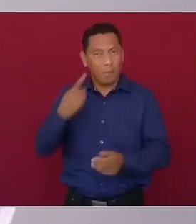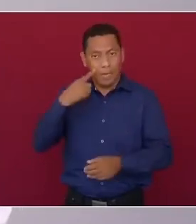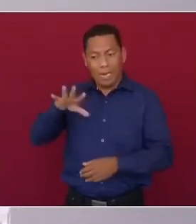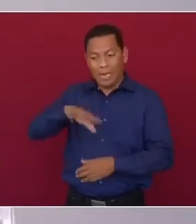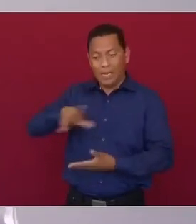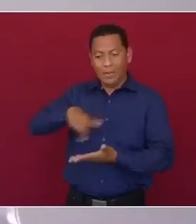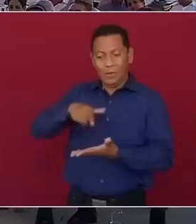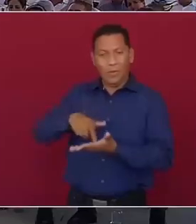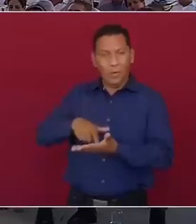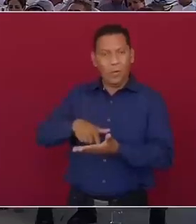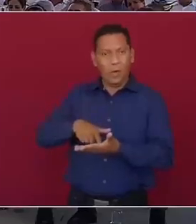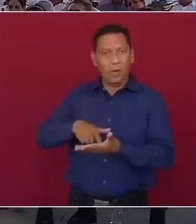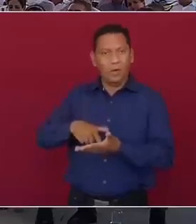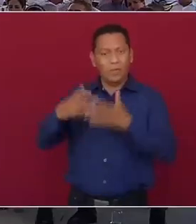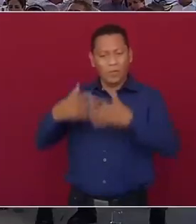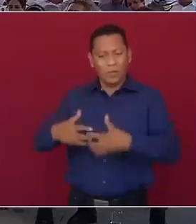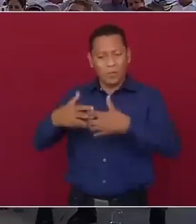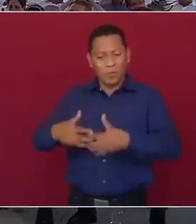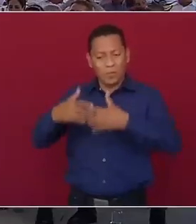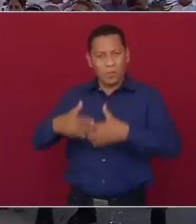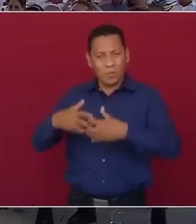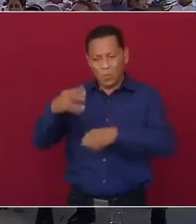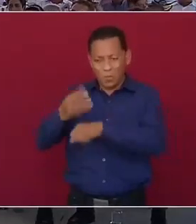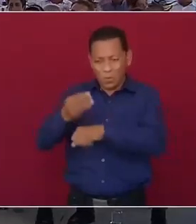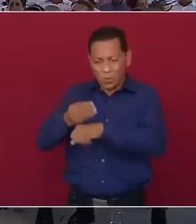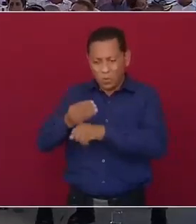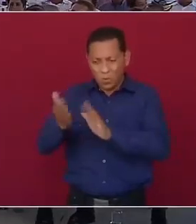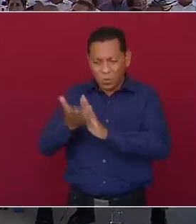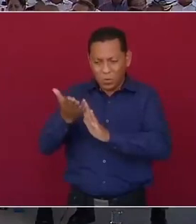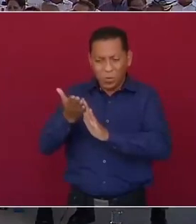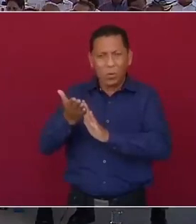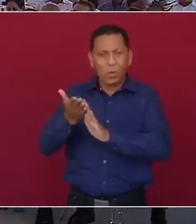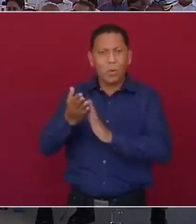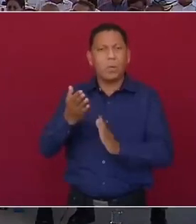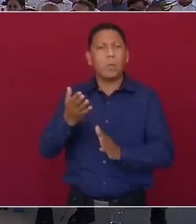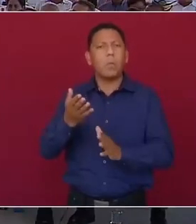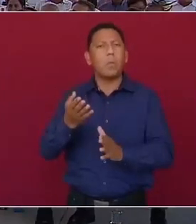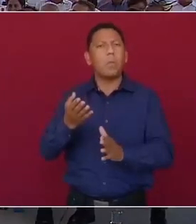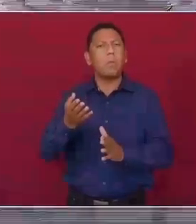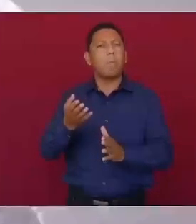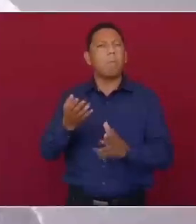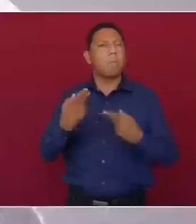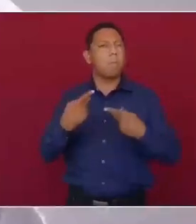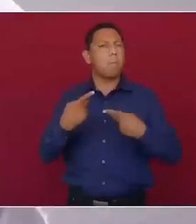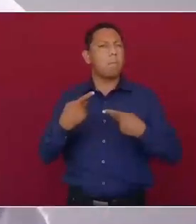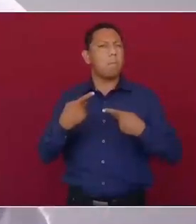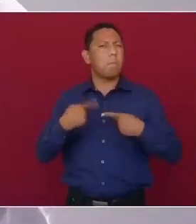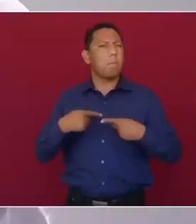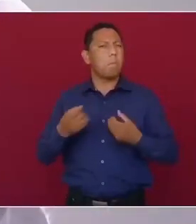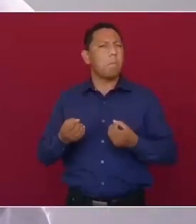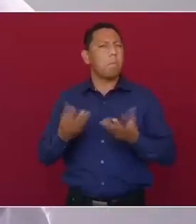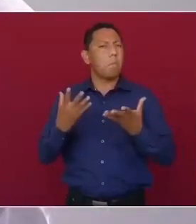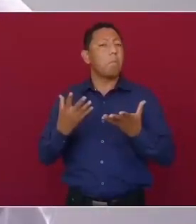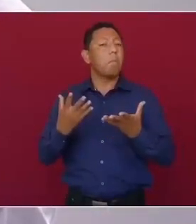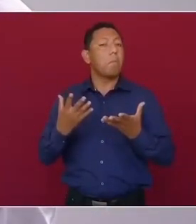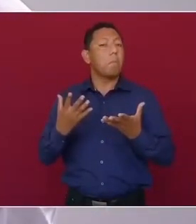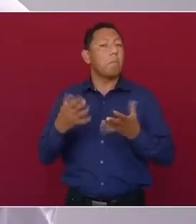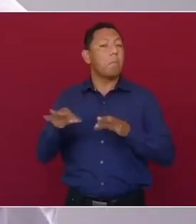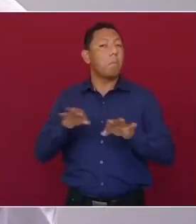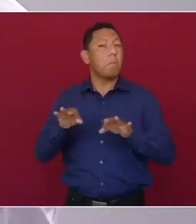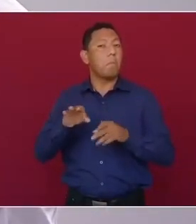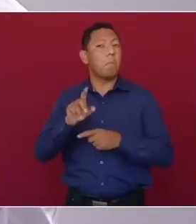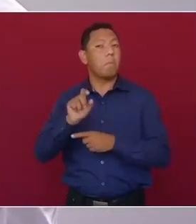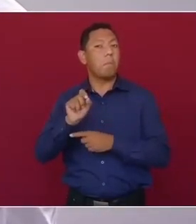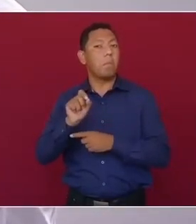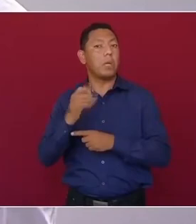refinería en promedio ocupó alrededor de 25 mil